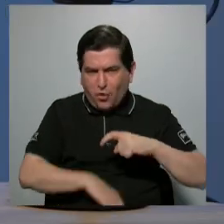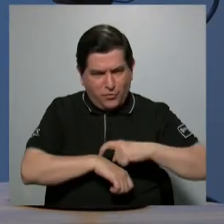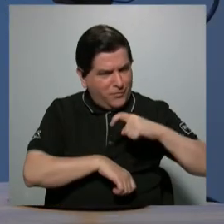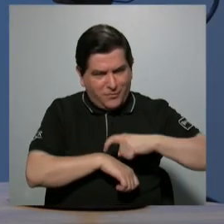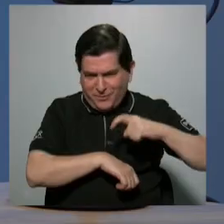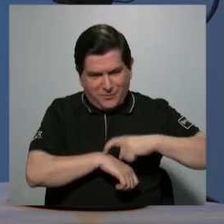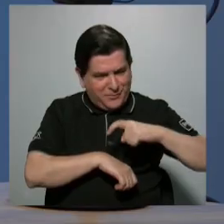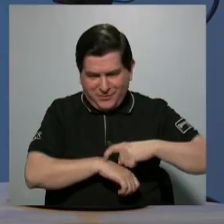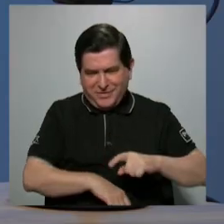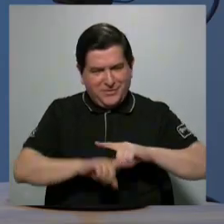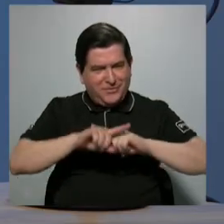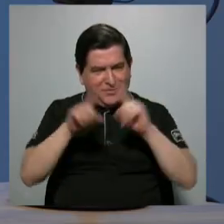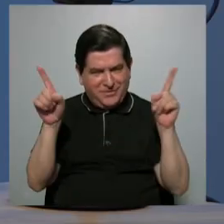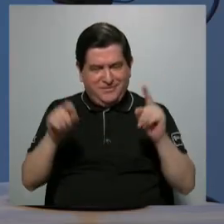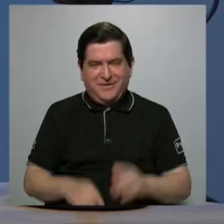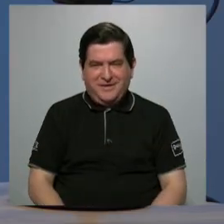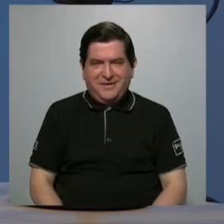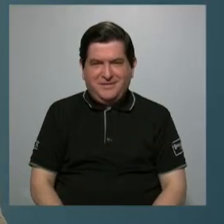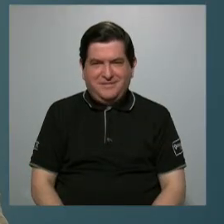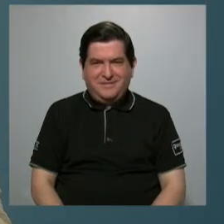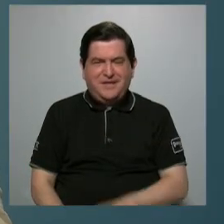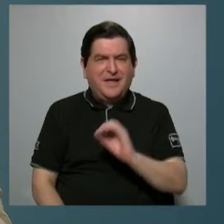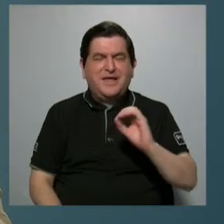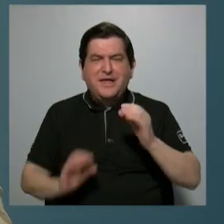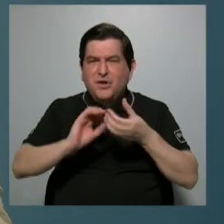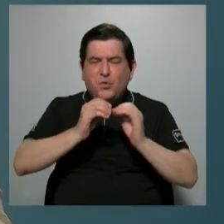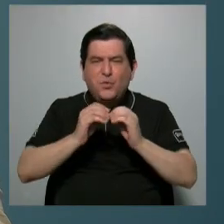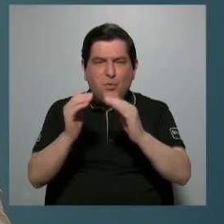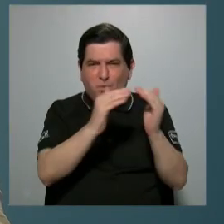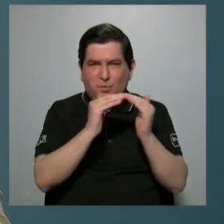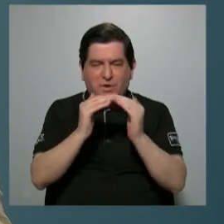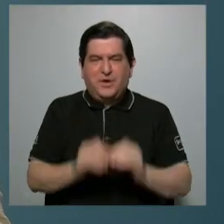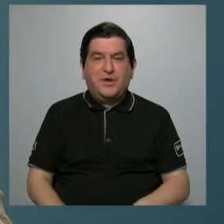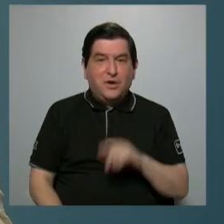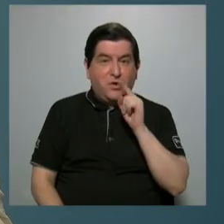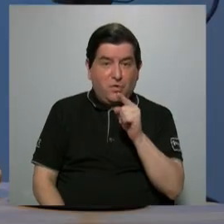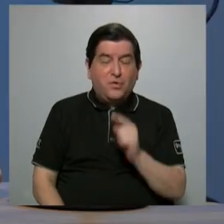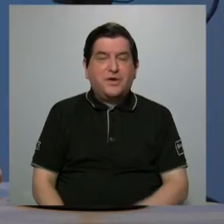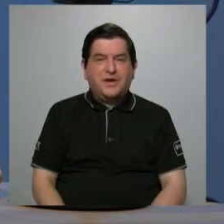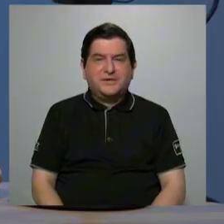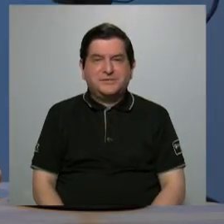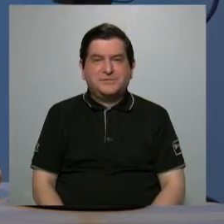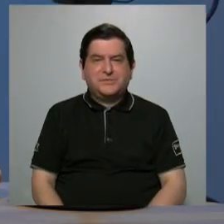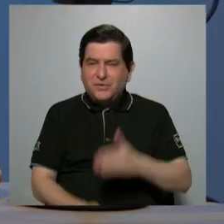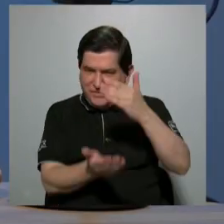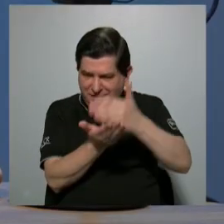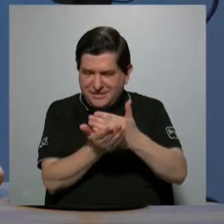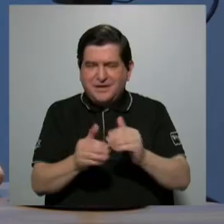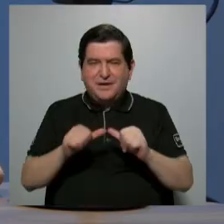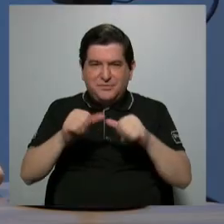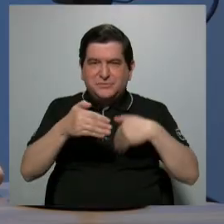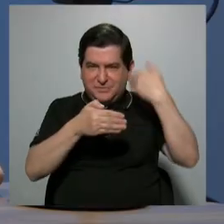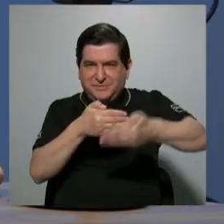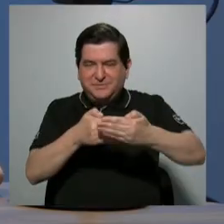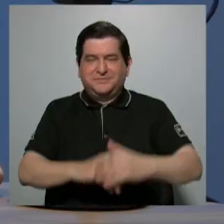momentos y de otras densidades demográficas, pero con eso nos tenemos que ir al siguiente